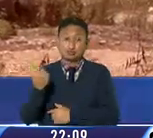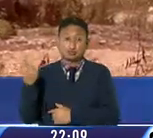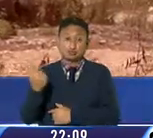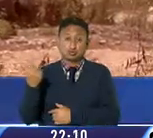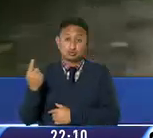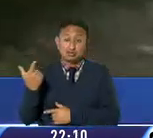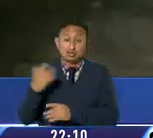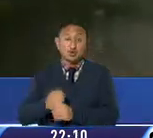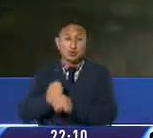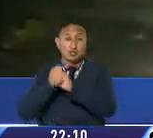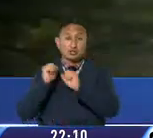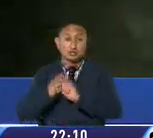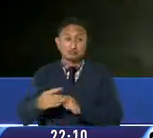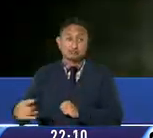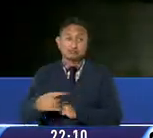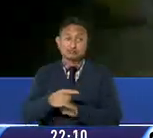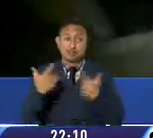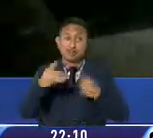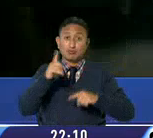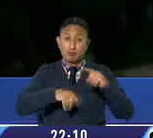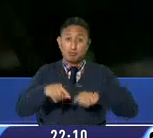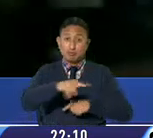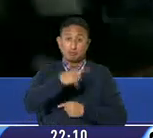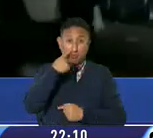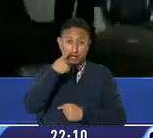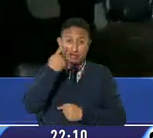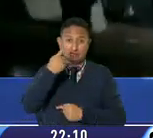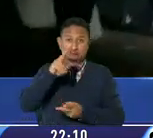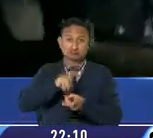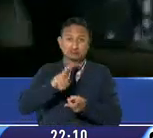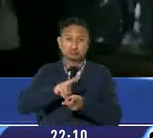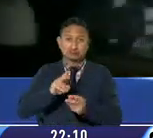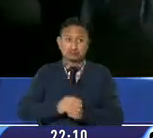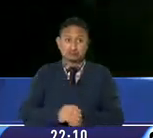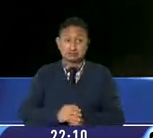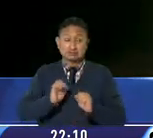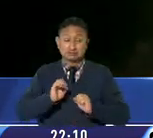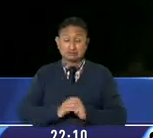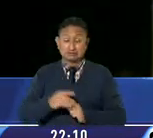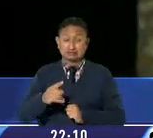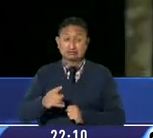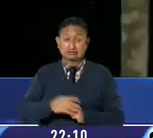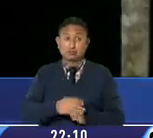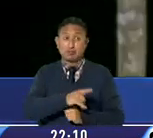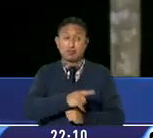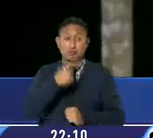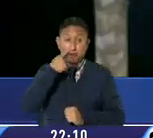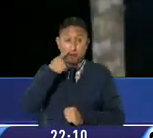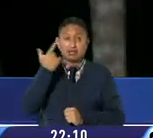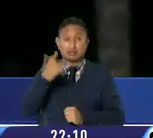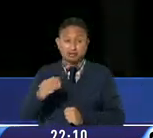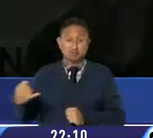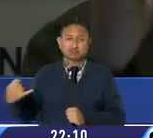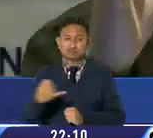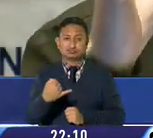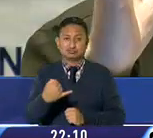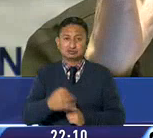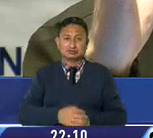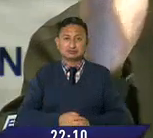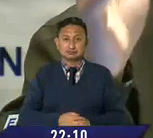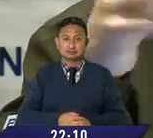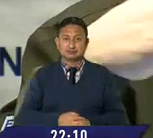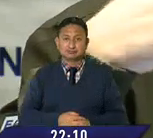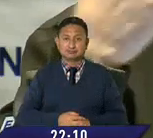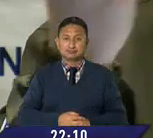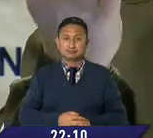a tener relaciones sexuales con los amigos de su padre y, lo más grave y terrorífico, con su propio progenitor. Dentro de estos